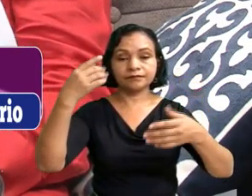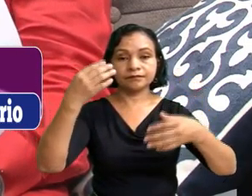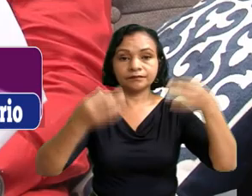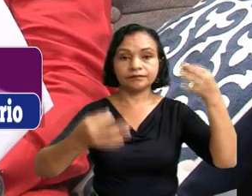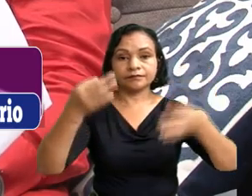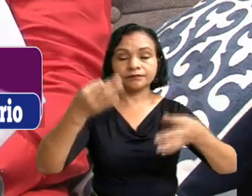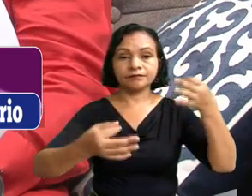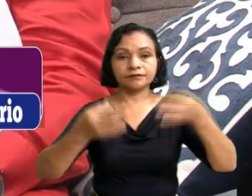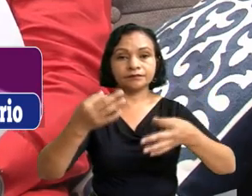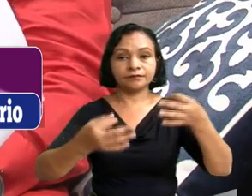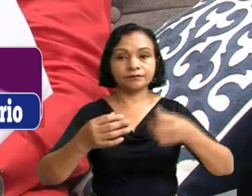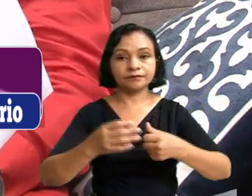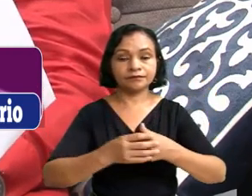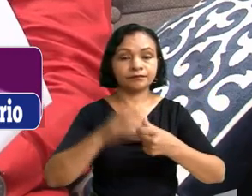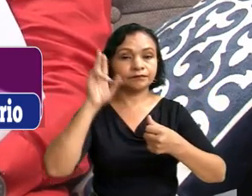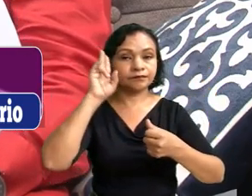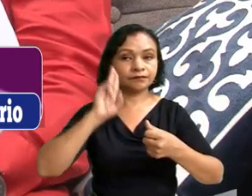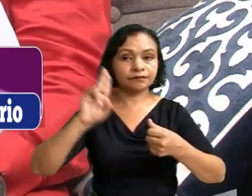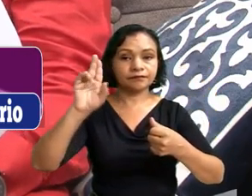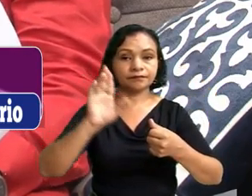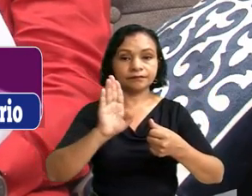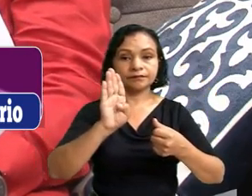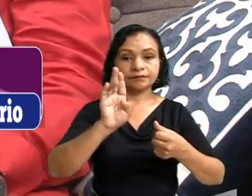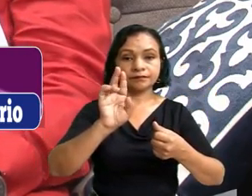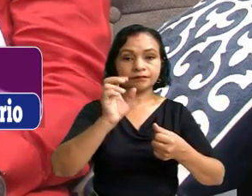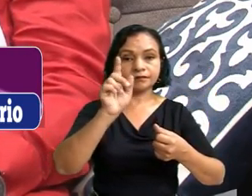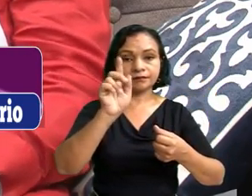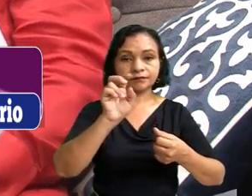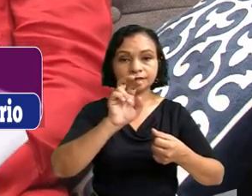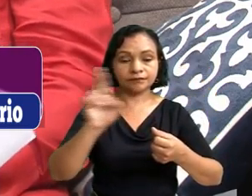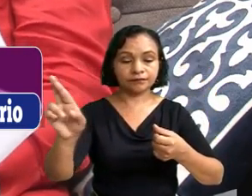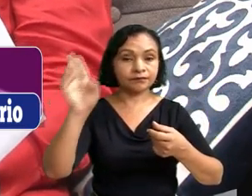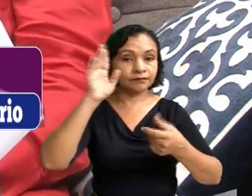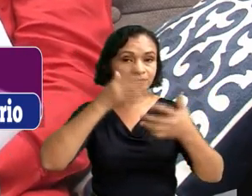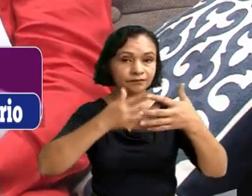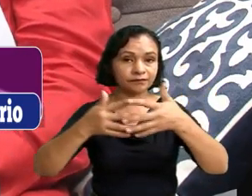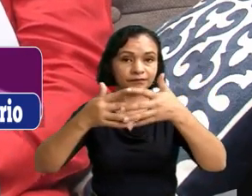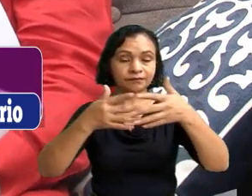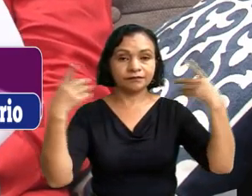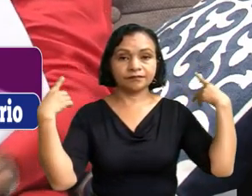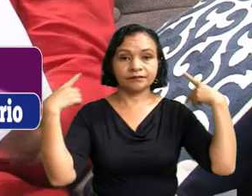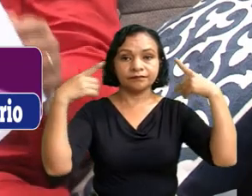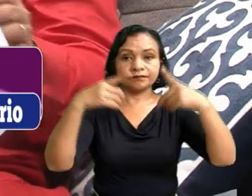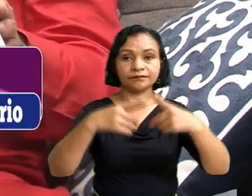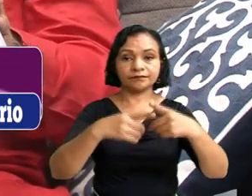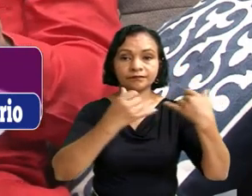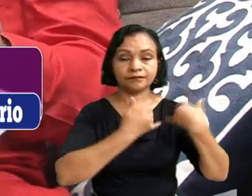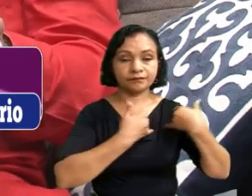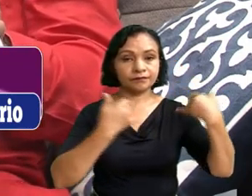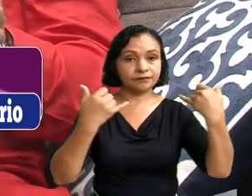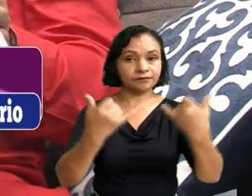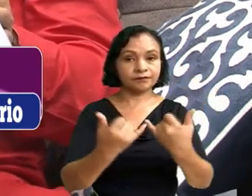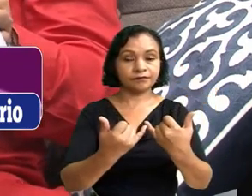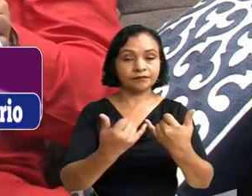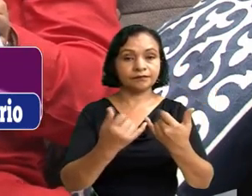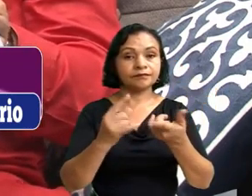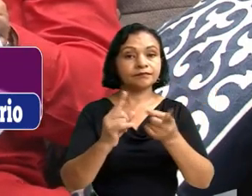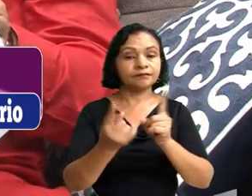transicional de la universidad de gusta el director ejecutivo del instituto de